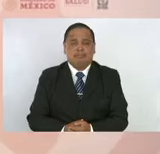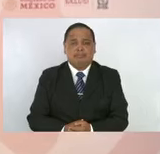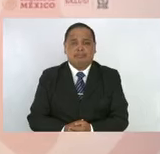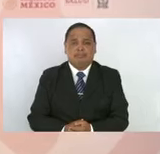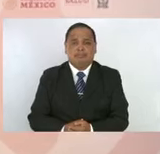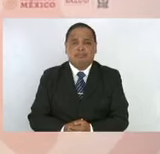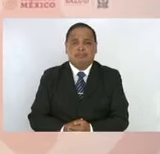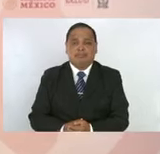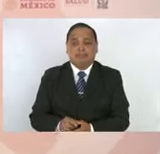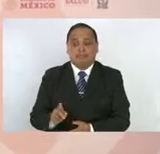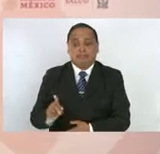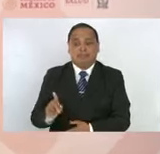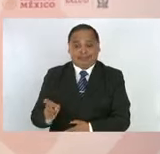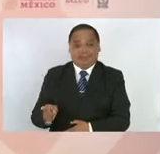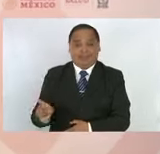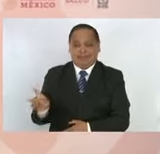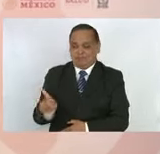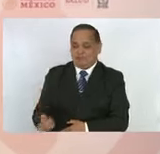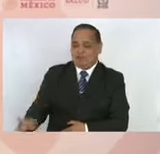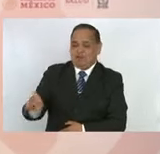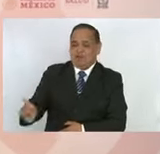dijo basta